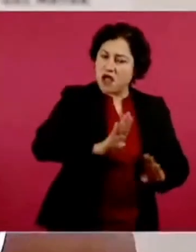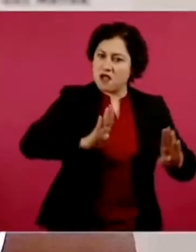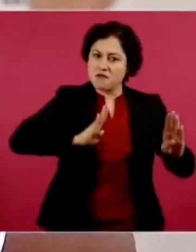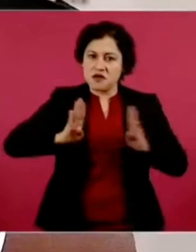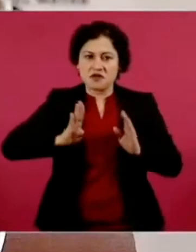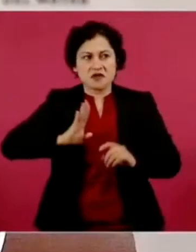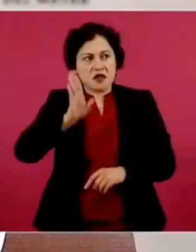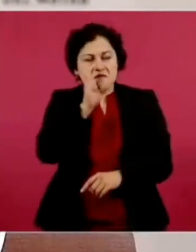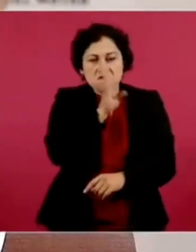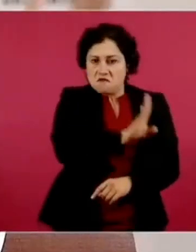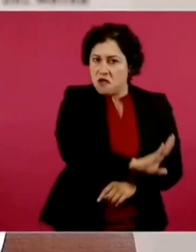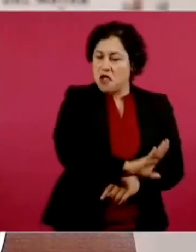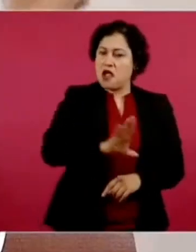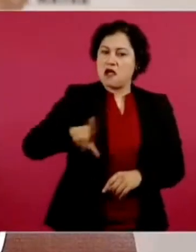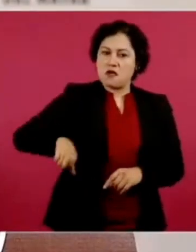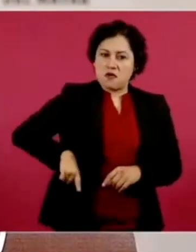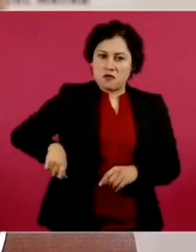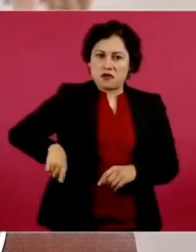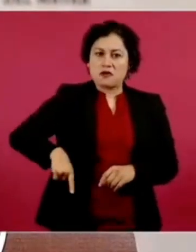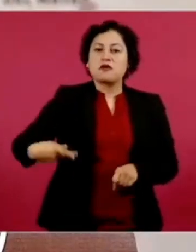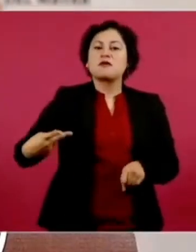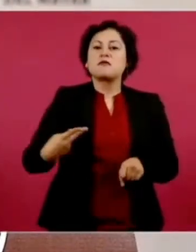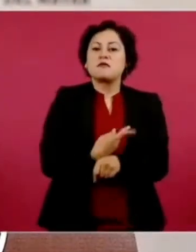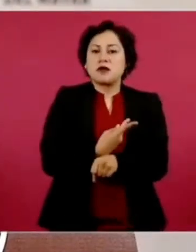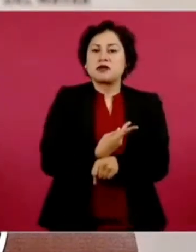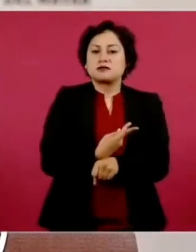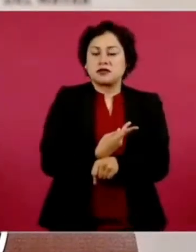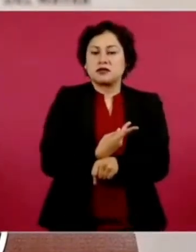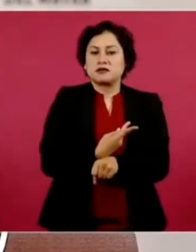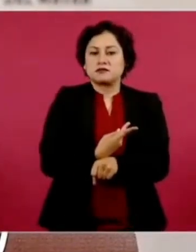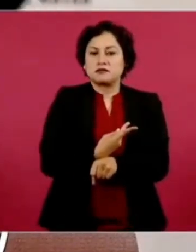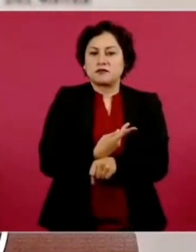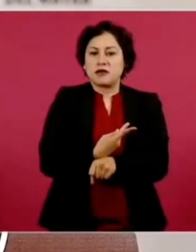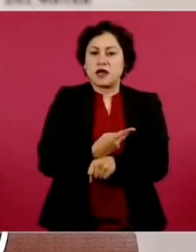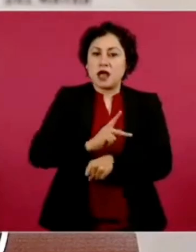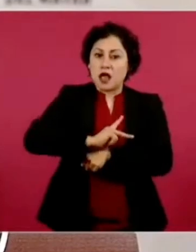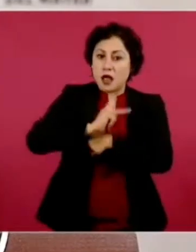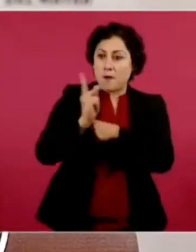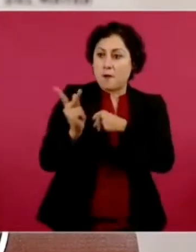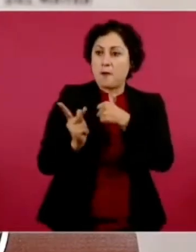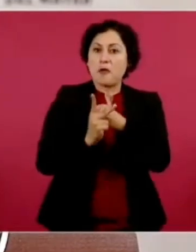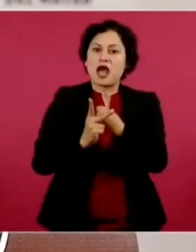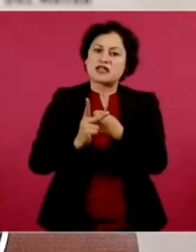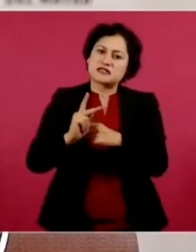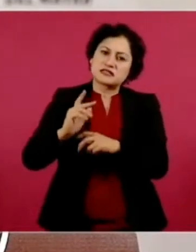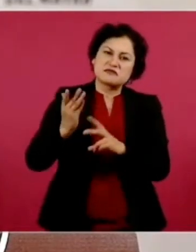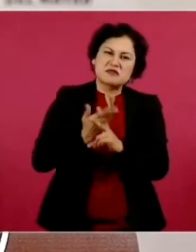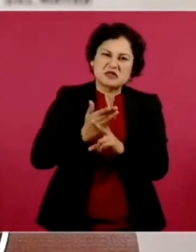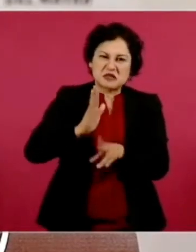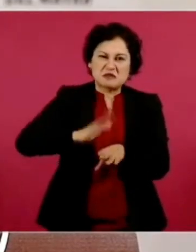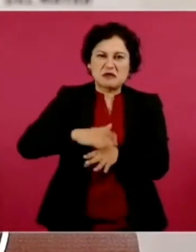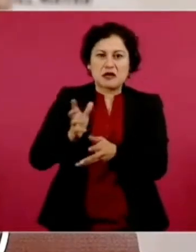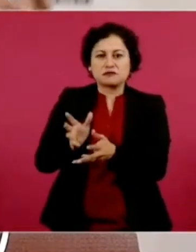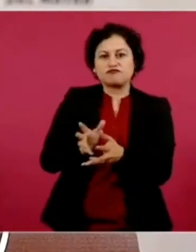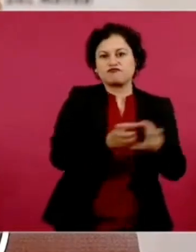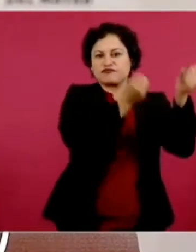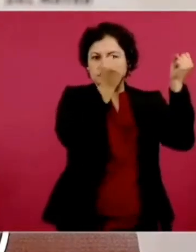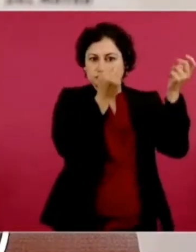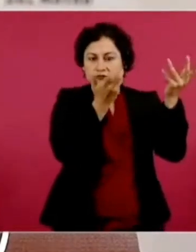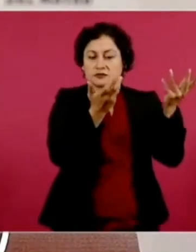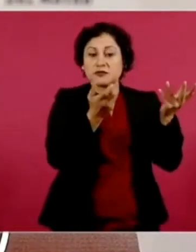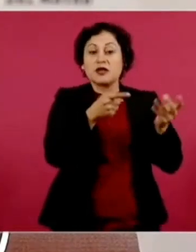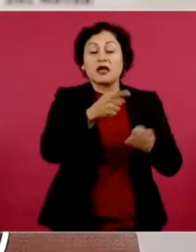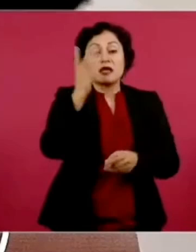nos quitaron más de la mitad de nuestro territorio y se fue al exilio. Y los